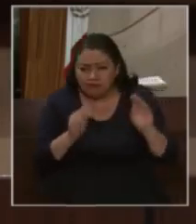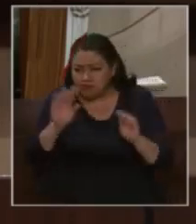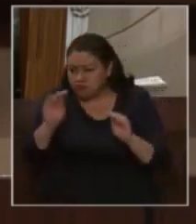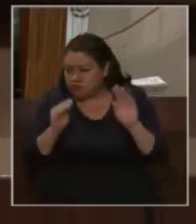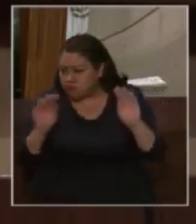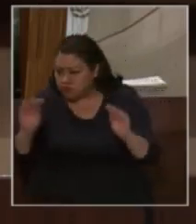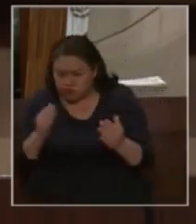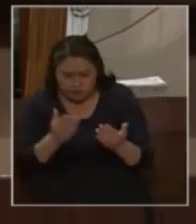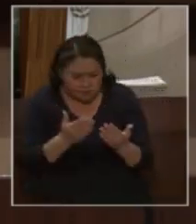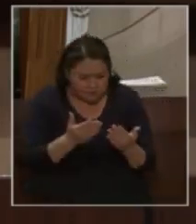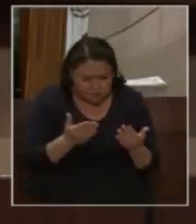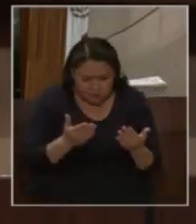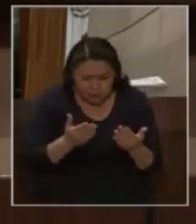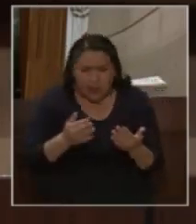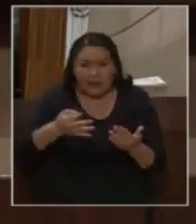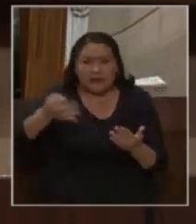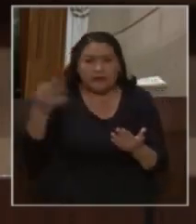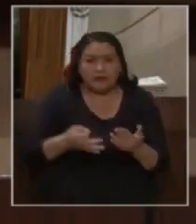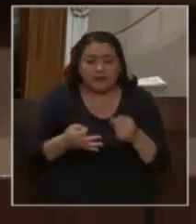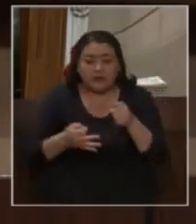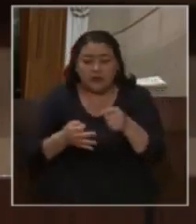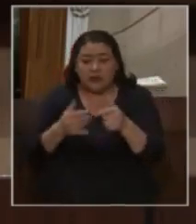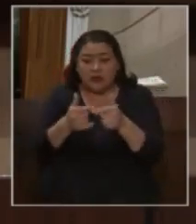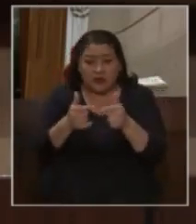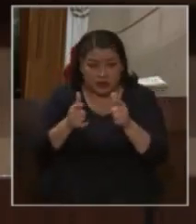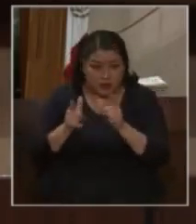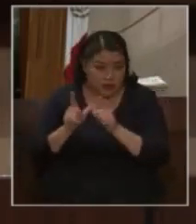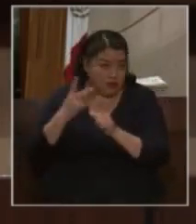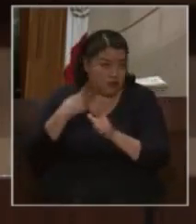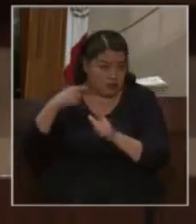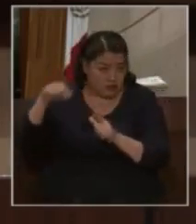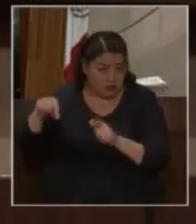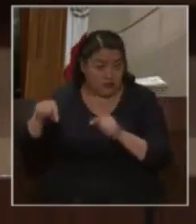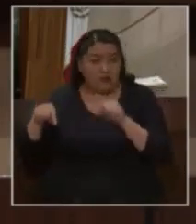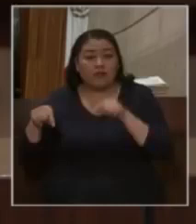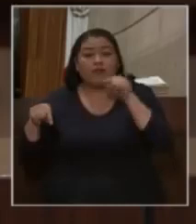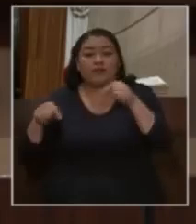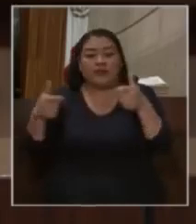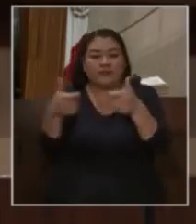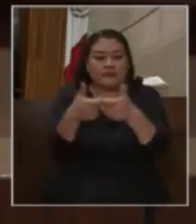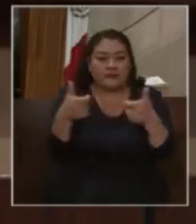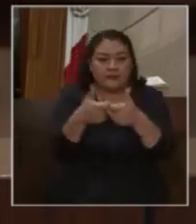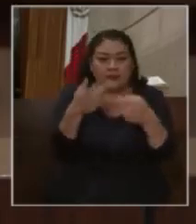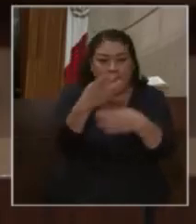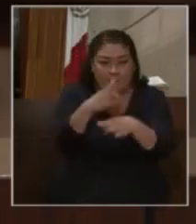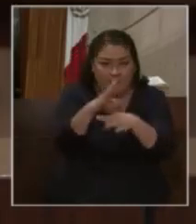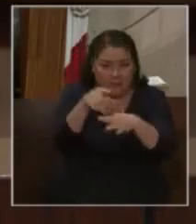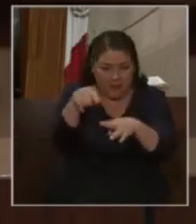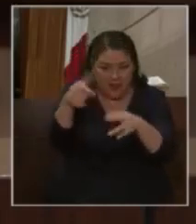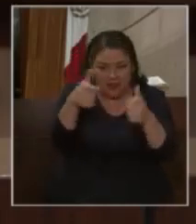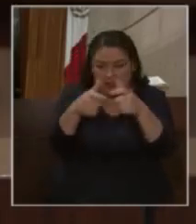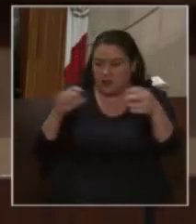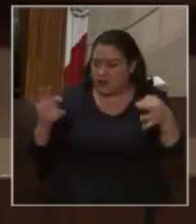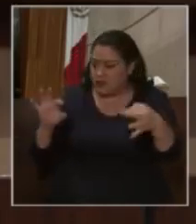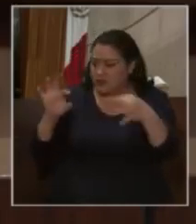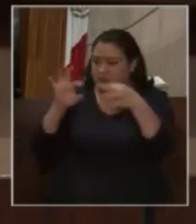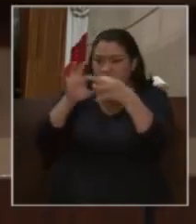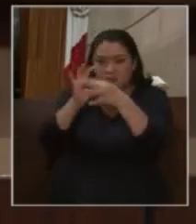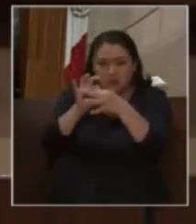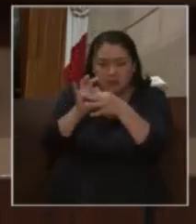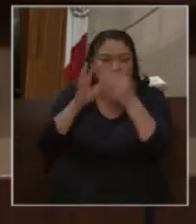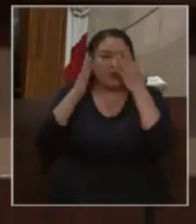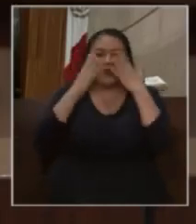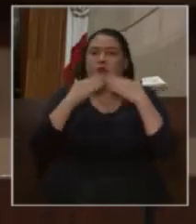no acreditó el vínculo entre él y el fideicomiso e incluso omitió requerir a las partes